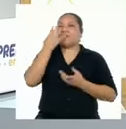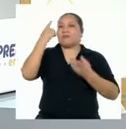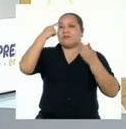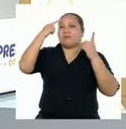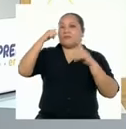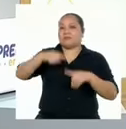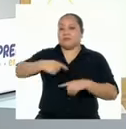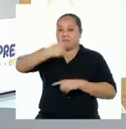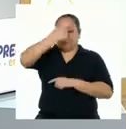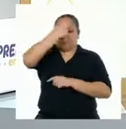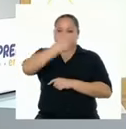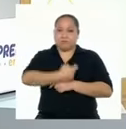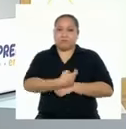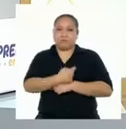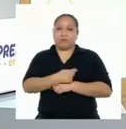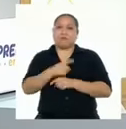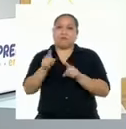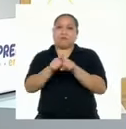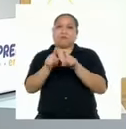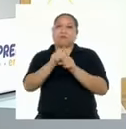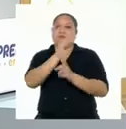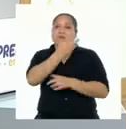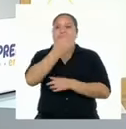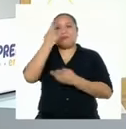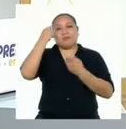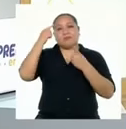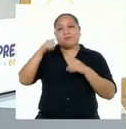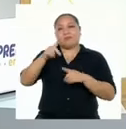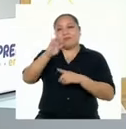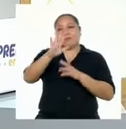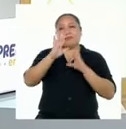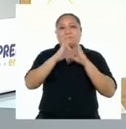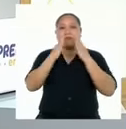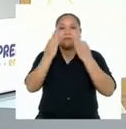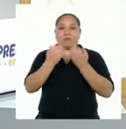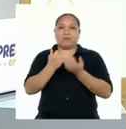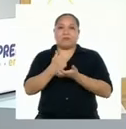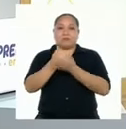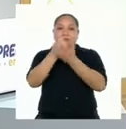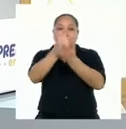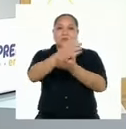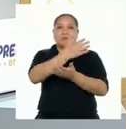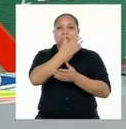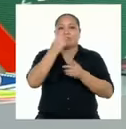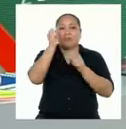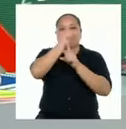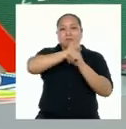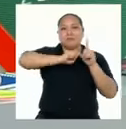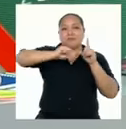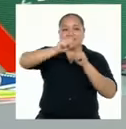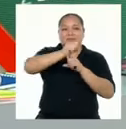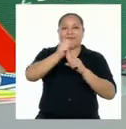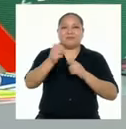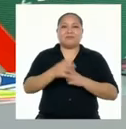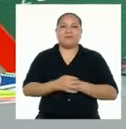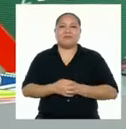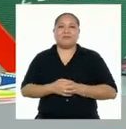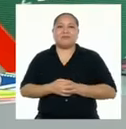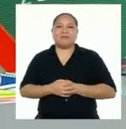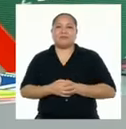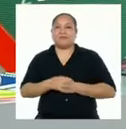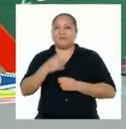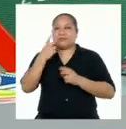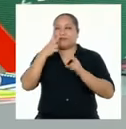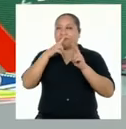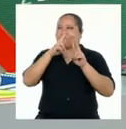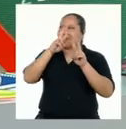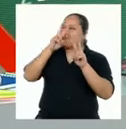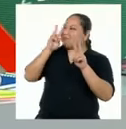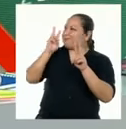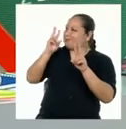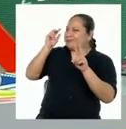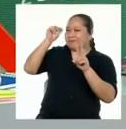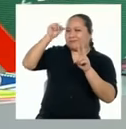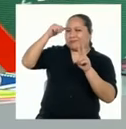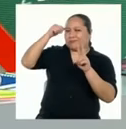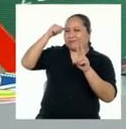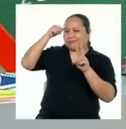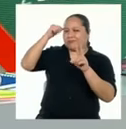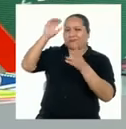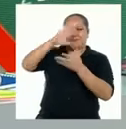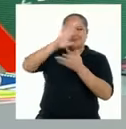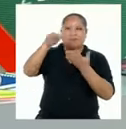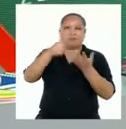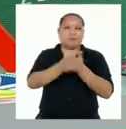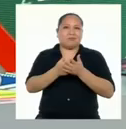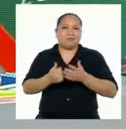a nivel personal y familiar, contribuyendo así a una mejor sociedad. Mirar atrás y ser conscientes de todo lo que hemos vivido